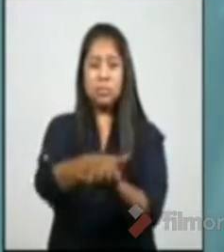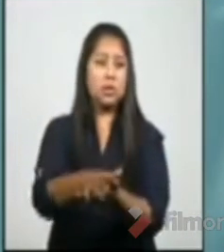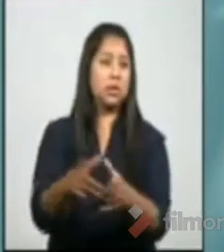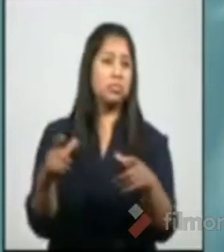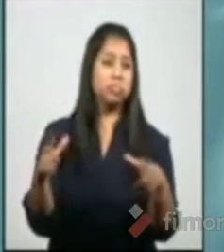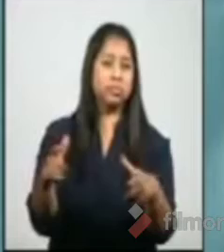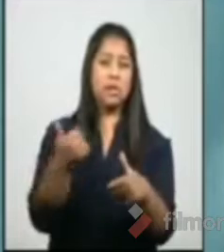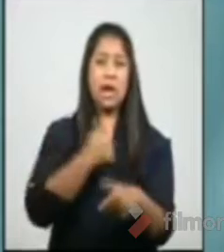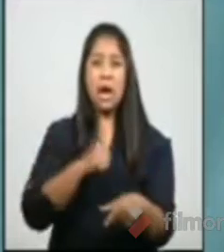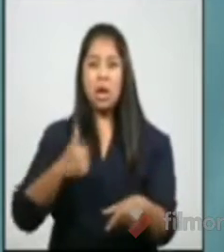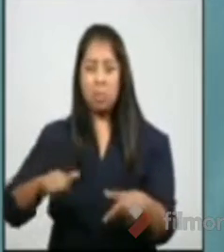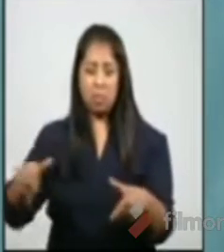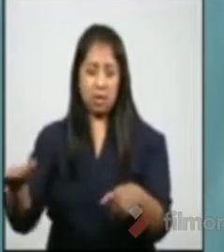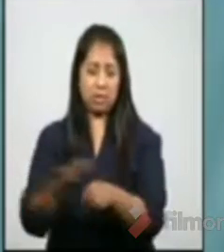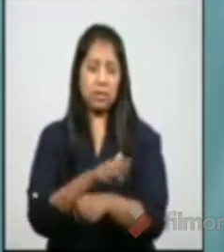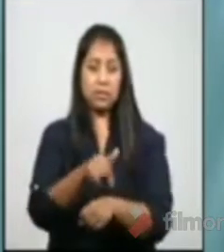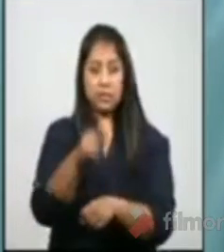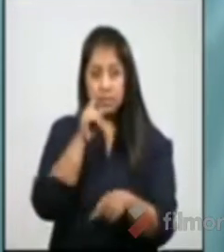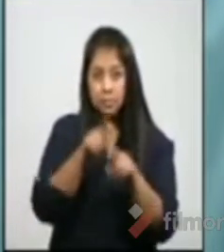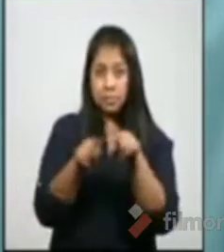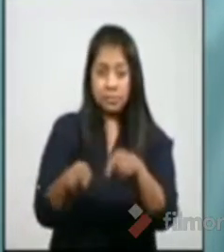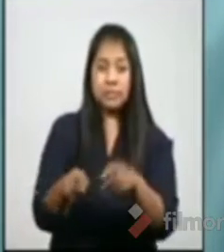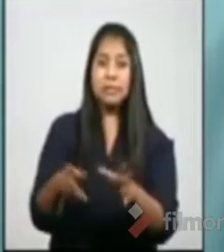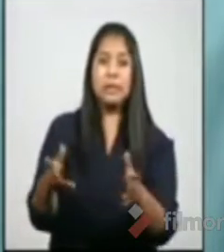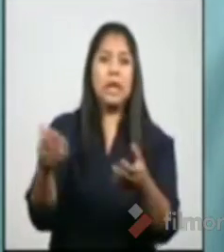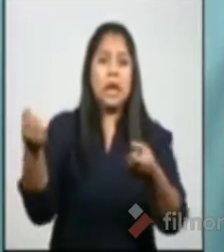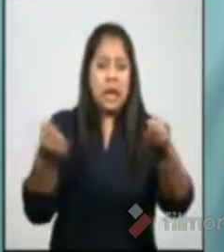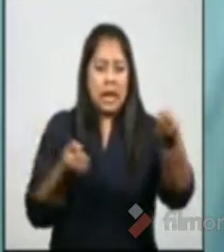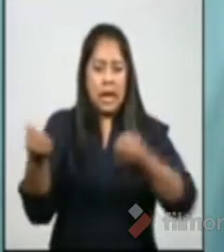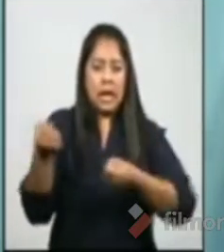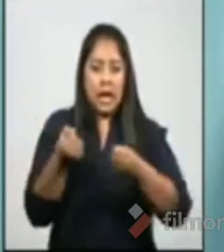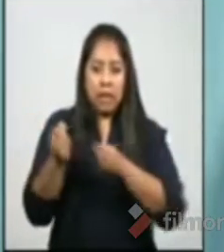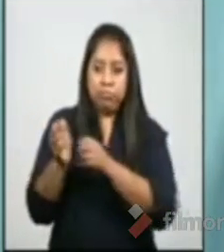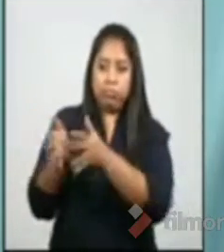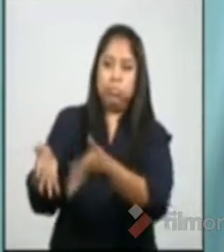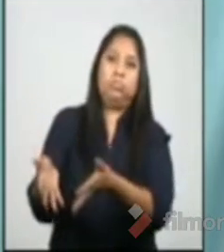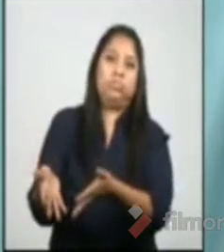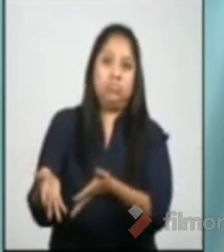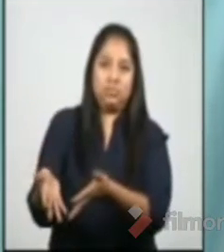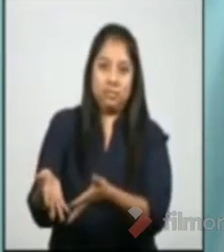grandes charcos. El carro casi se nos queda ahí parado.